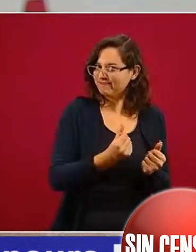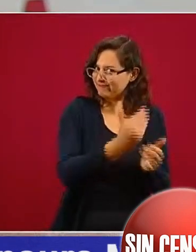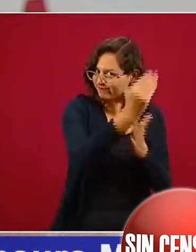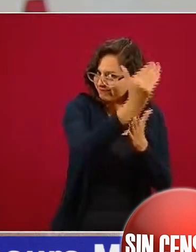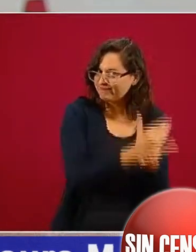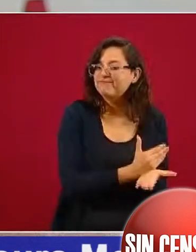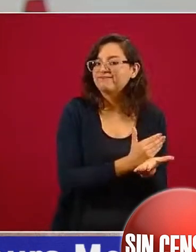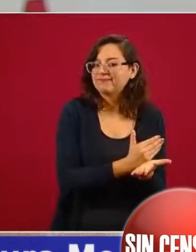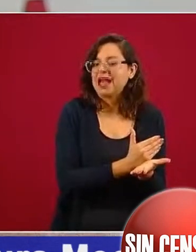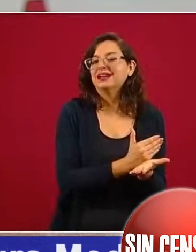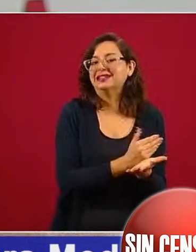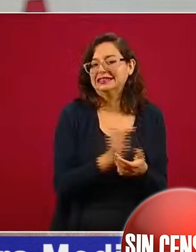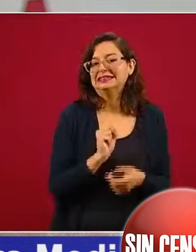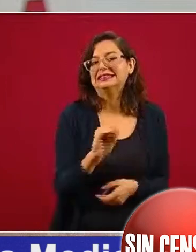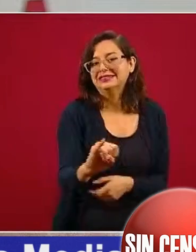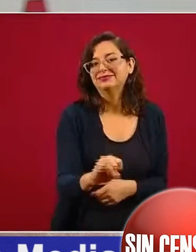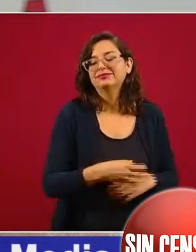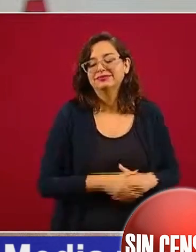burocrático? Sí.